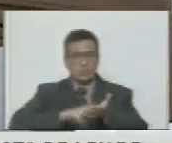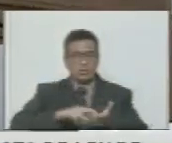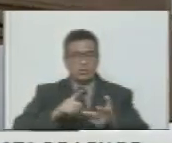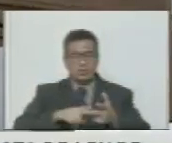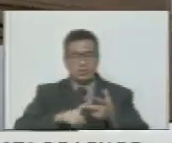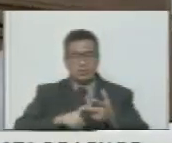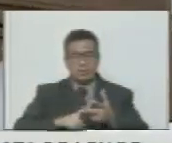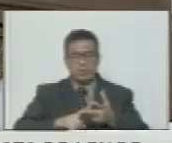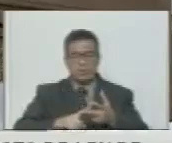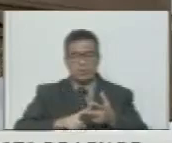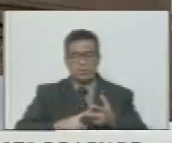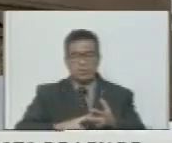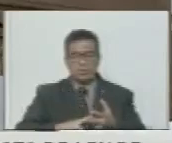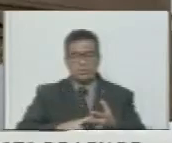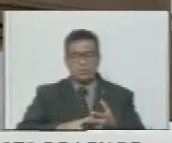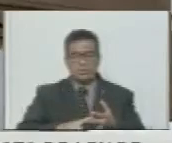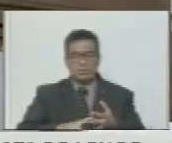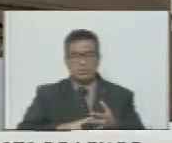de reaseguros,